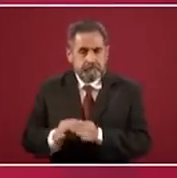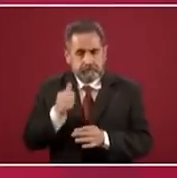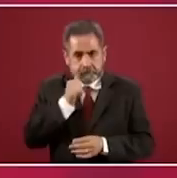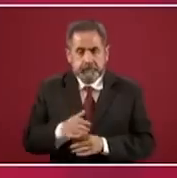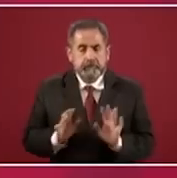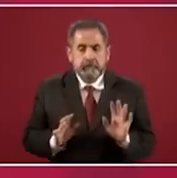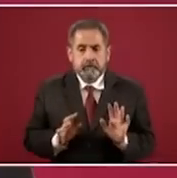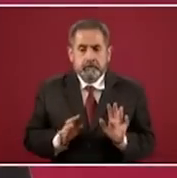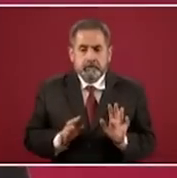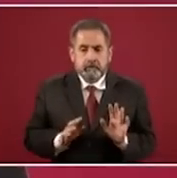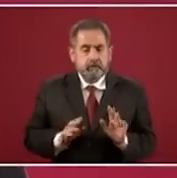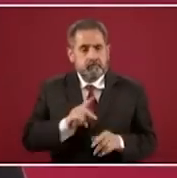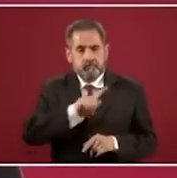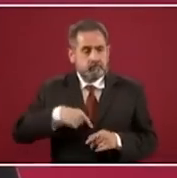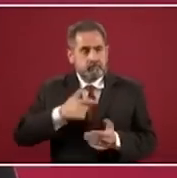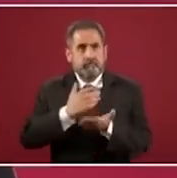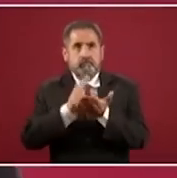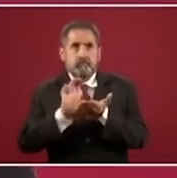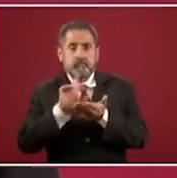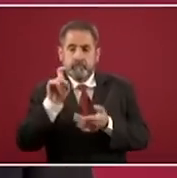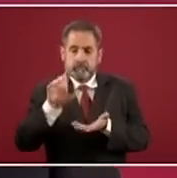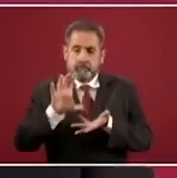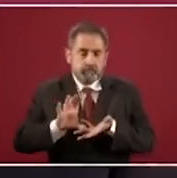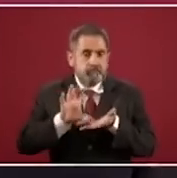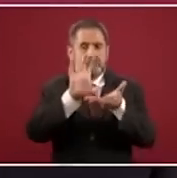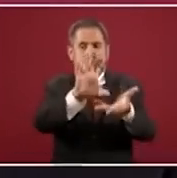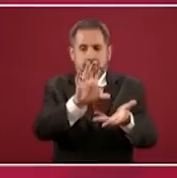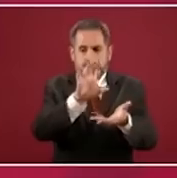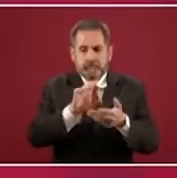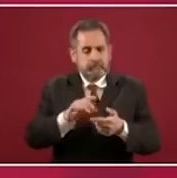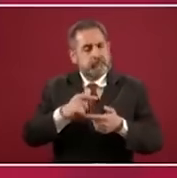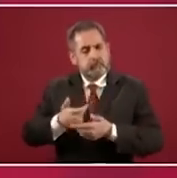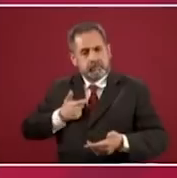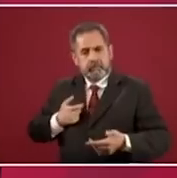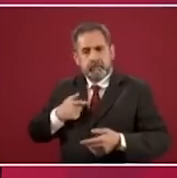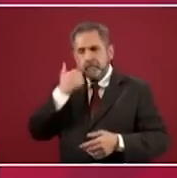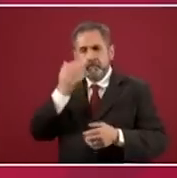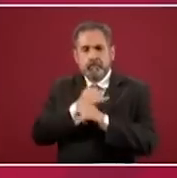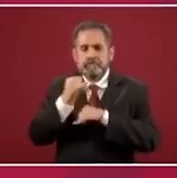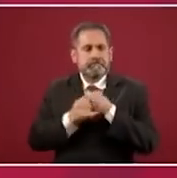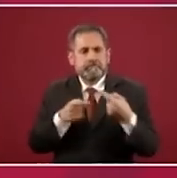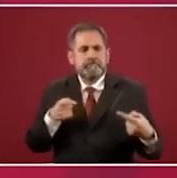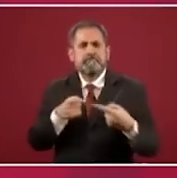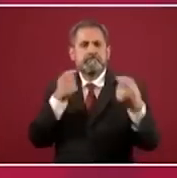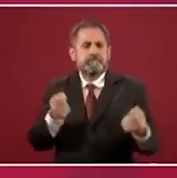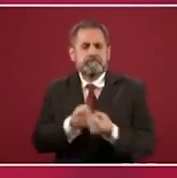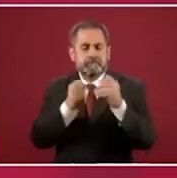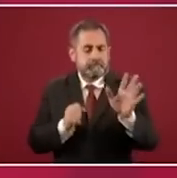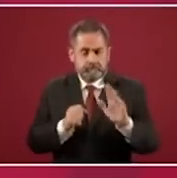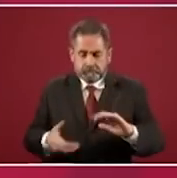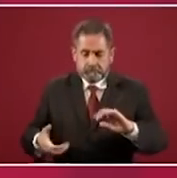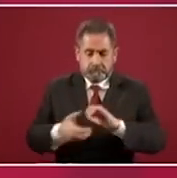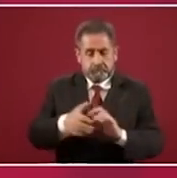lo vamos a dejar de hacer porque no queremos un conflicto internacional. Los